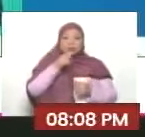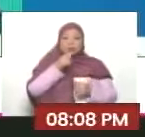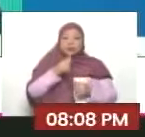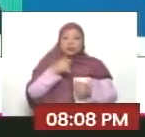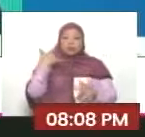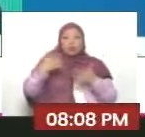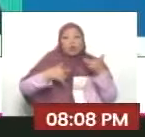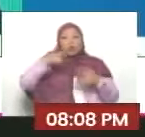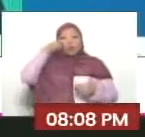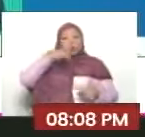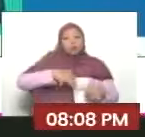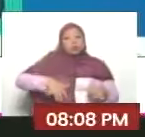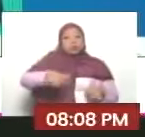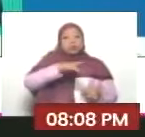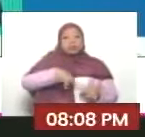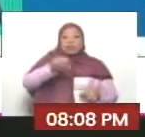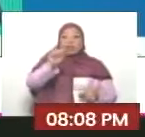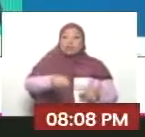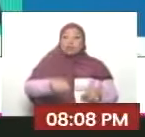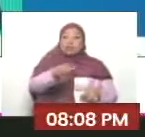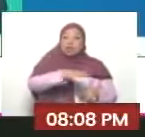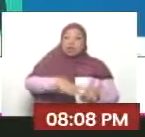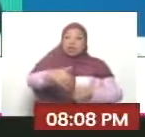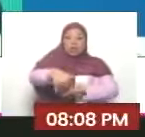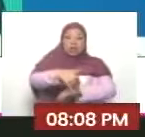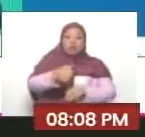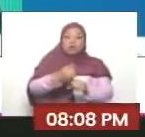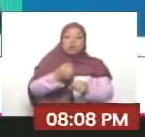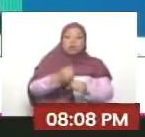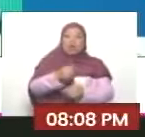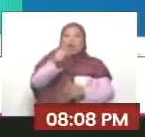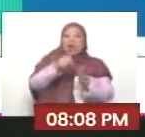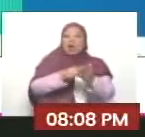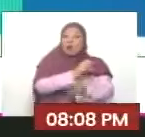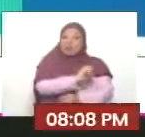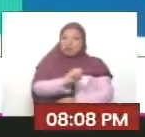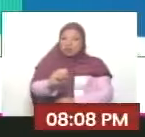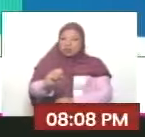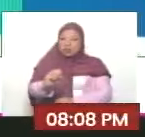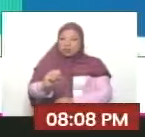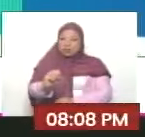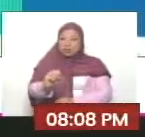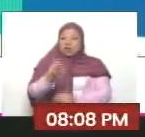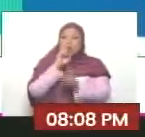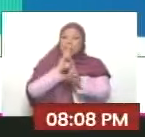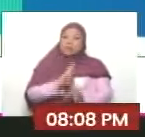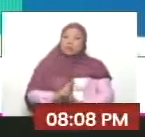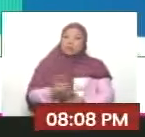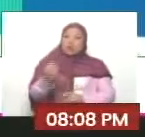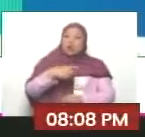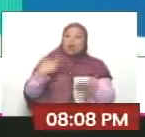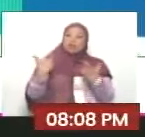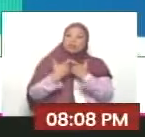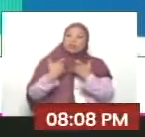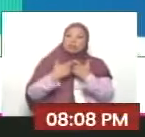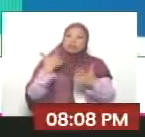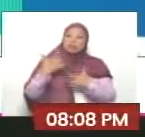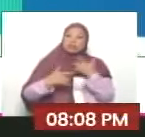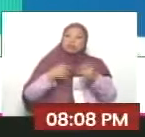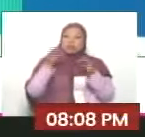está el pueblo. Ahí está el pueblo en las calles, por miles de miles, respondiendo a la agresión